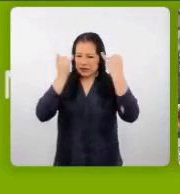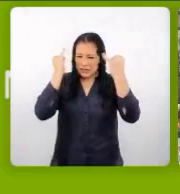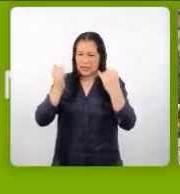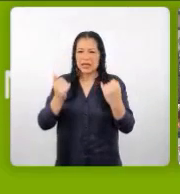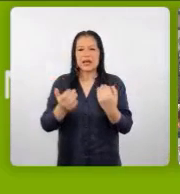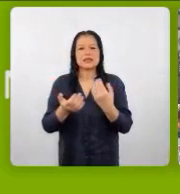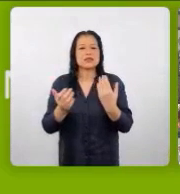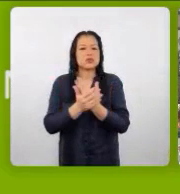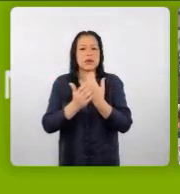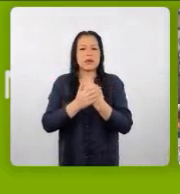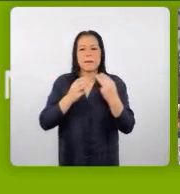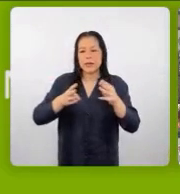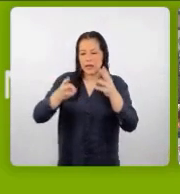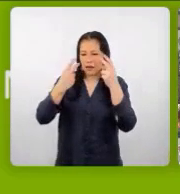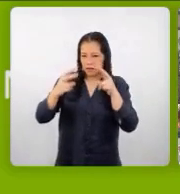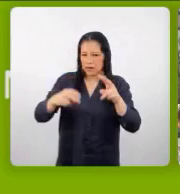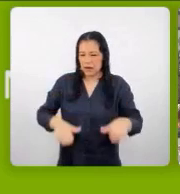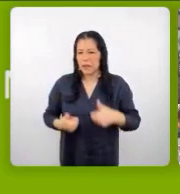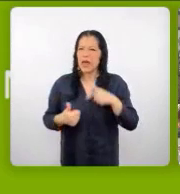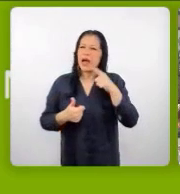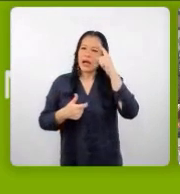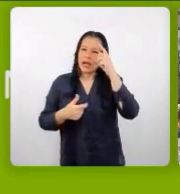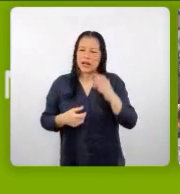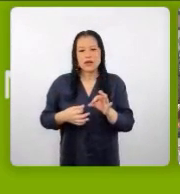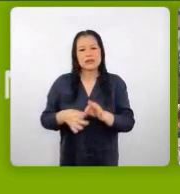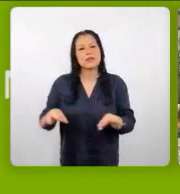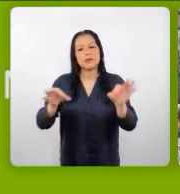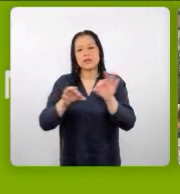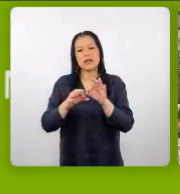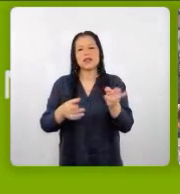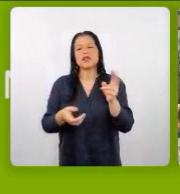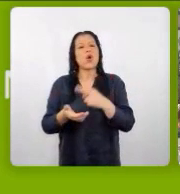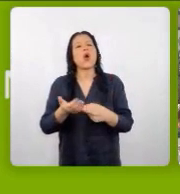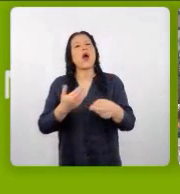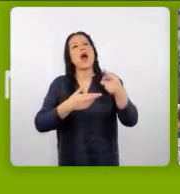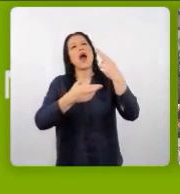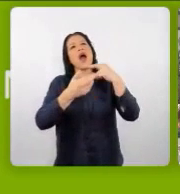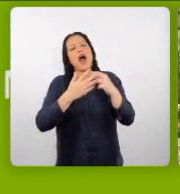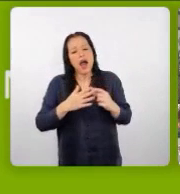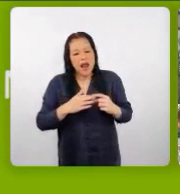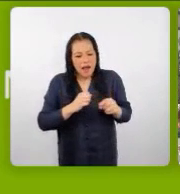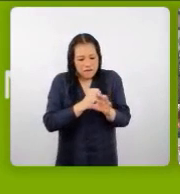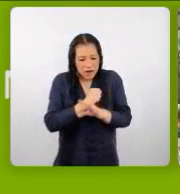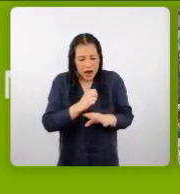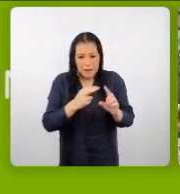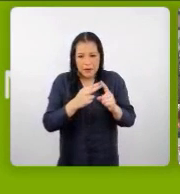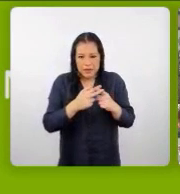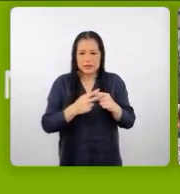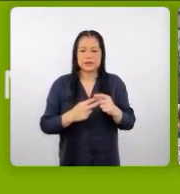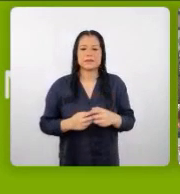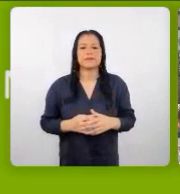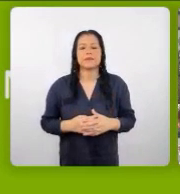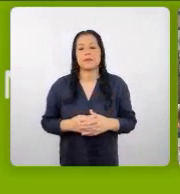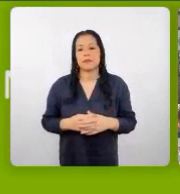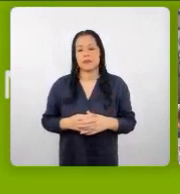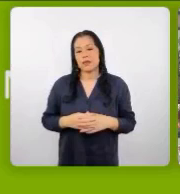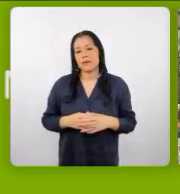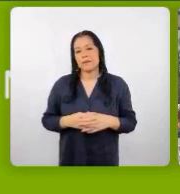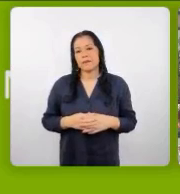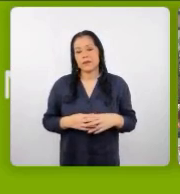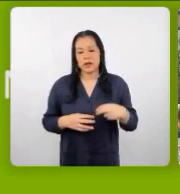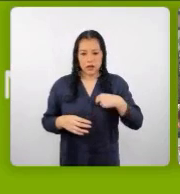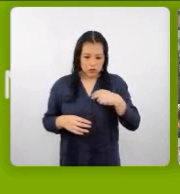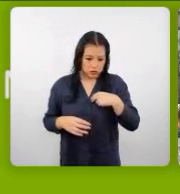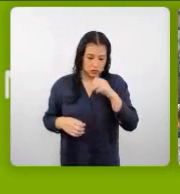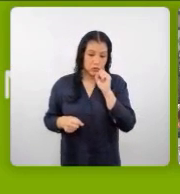que es importante no volver a nuestras raíces, ¿no? Y es volver a lo que nosotros mencionábamos, lo que